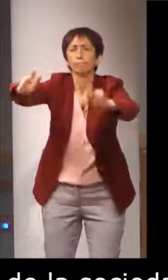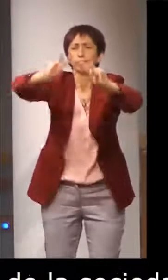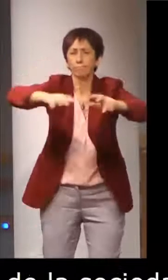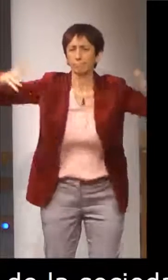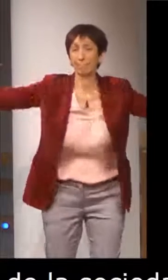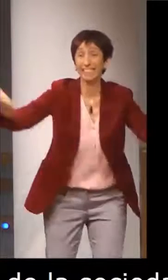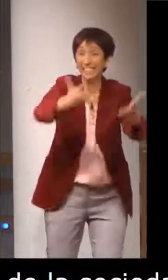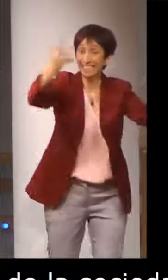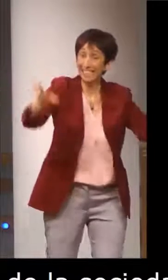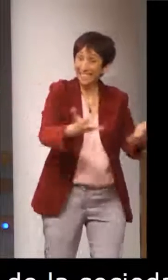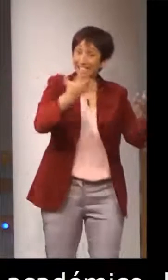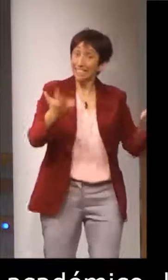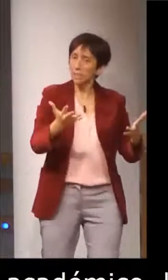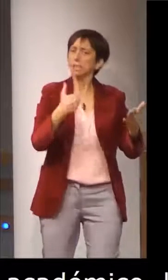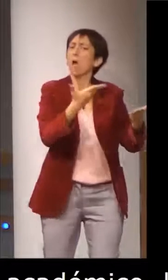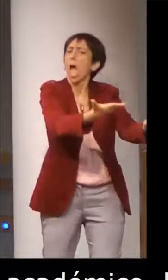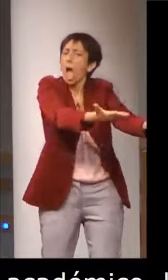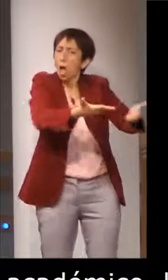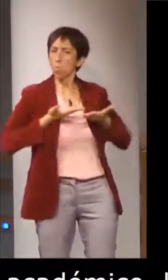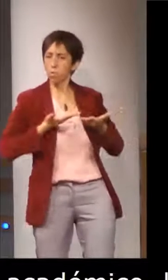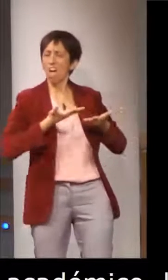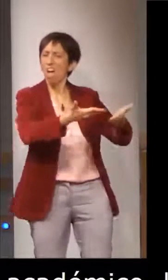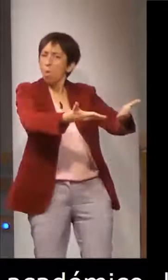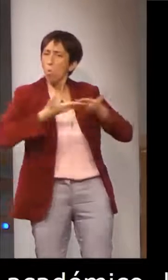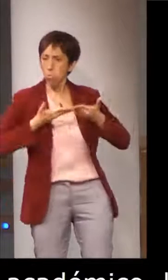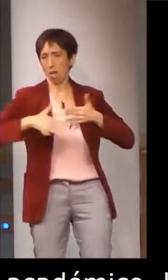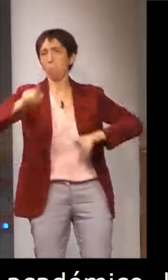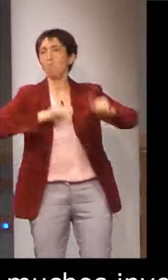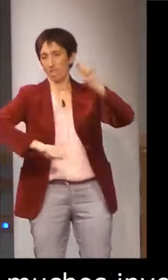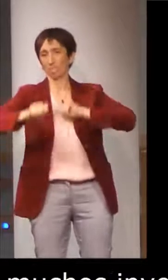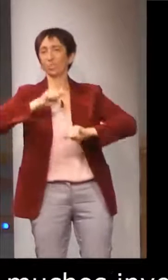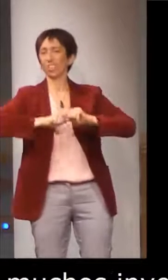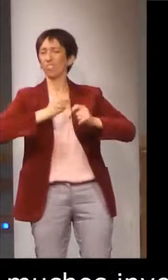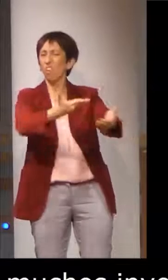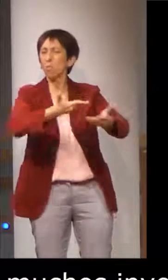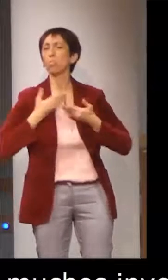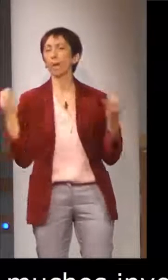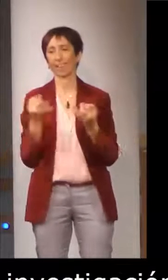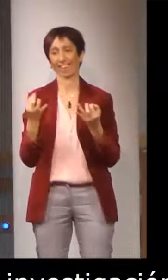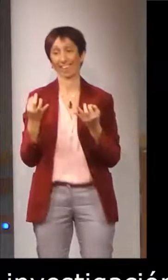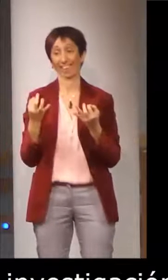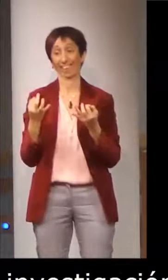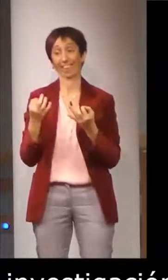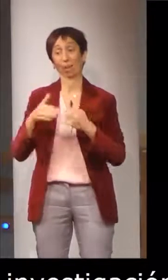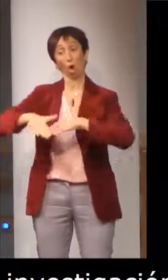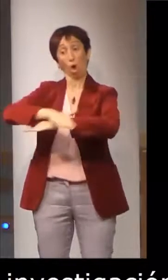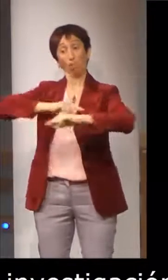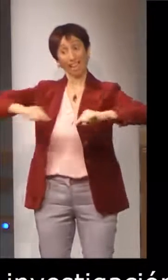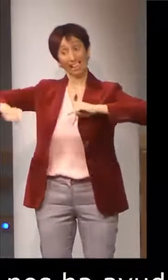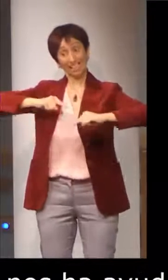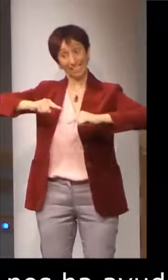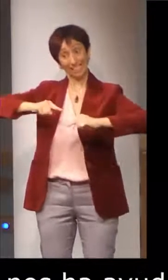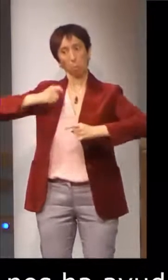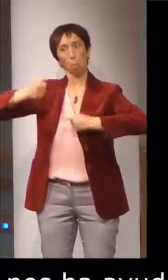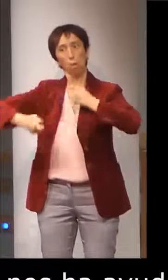la investigación de la lengua de signos y esto nos ha ayudado mucho al movimiento asociativo. Nos